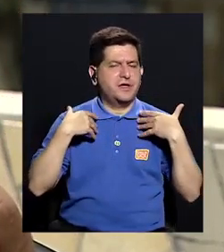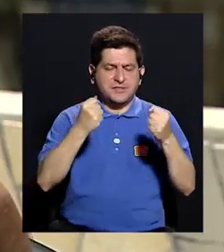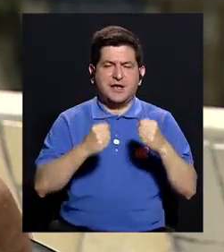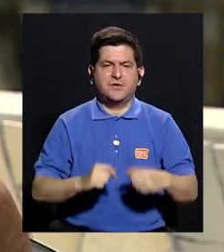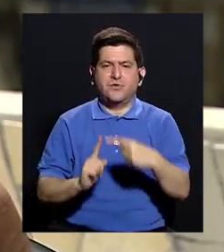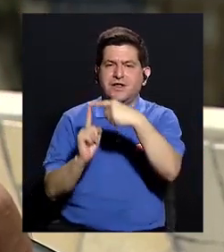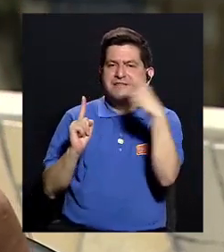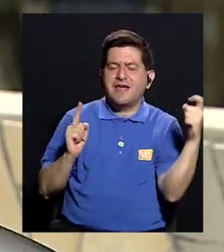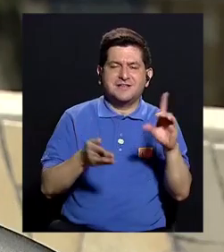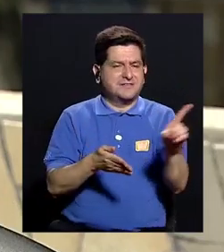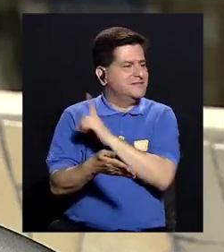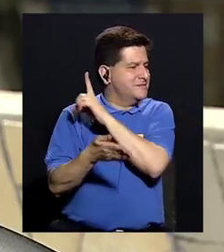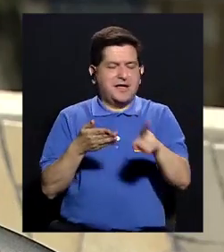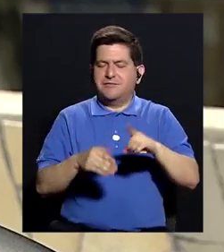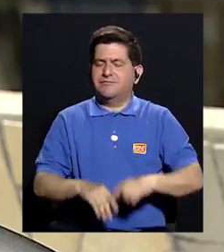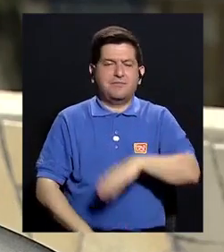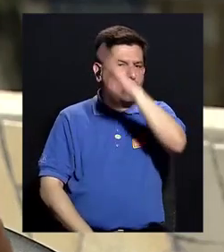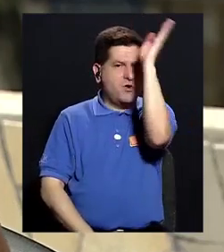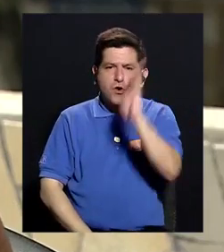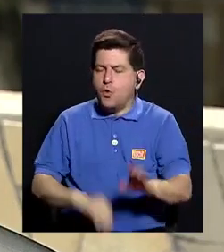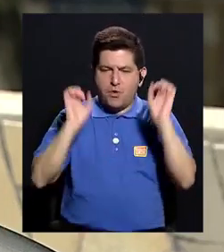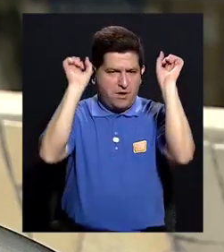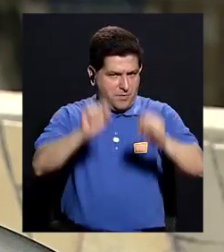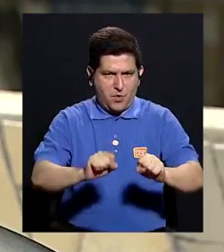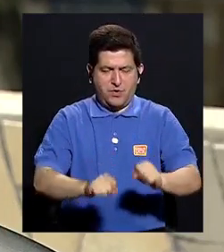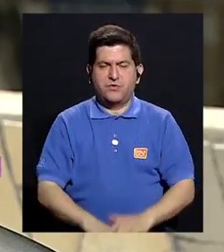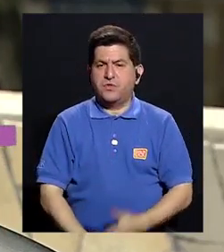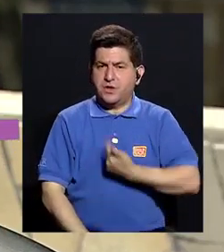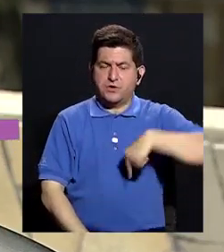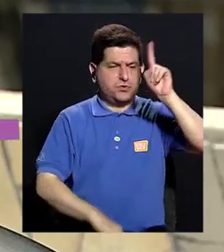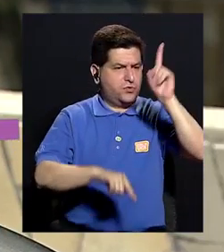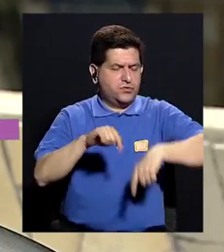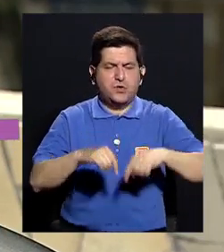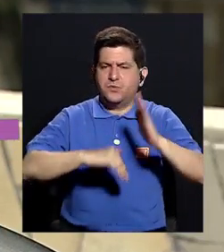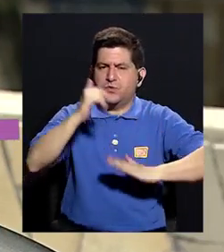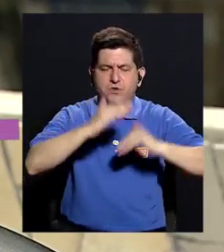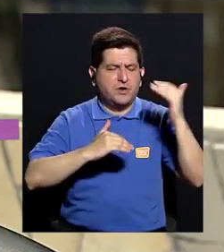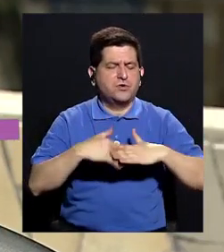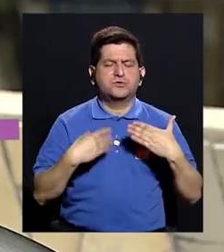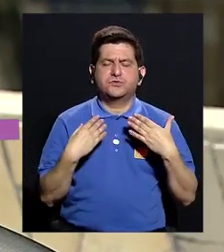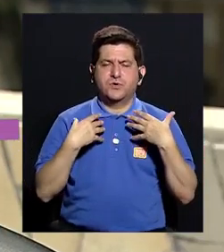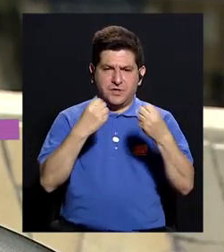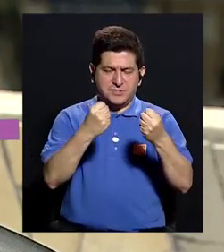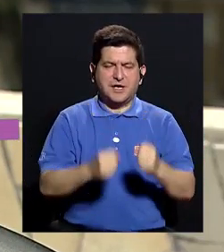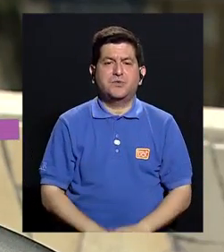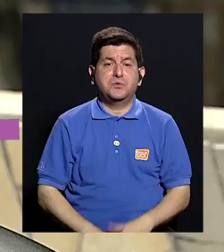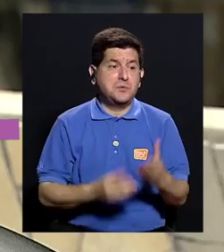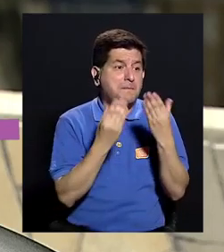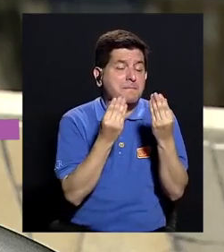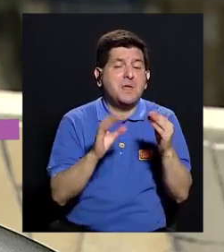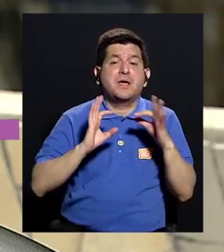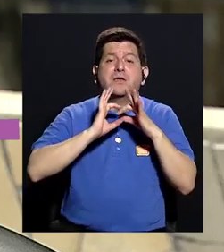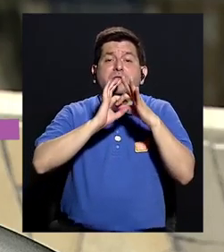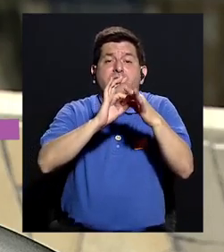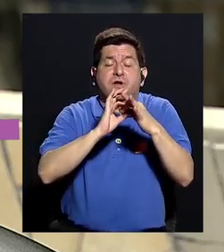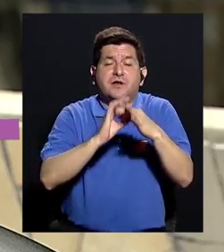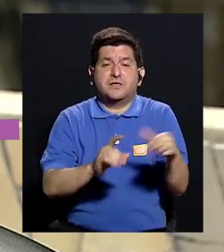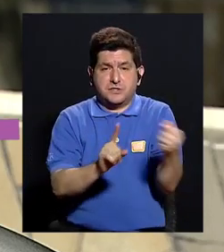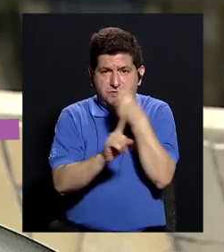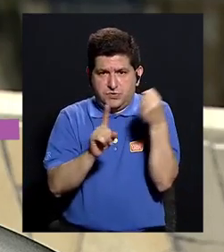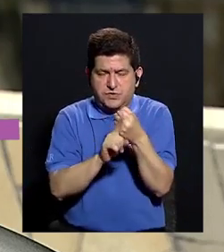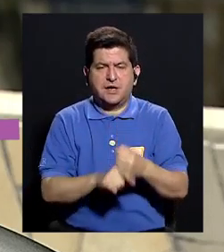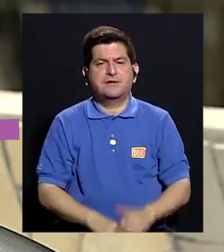desde las discriminaciones. Jamás va a ser posible. Jamás vamos a poder construir salud desde el miedo en relaciones de violencia. Por eso,